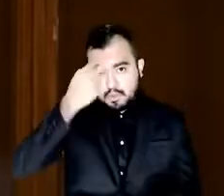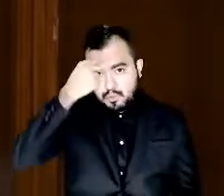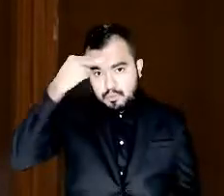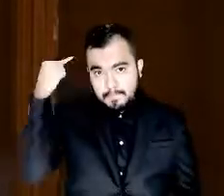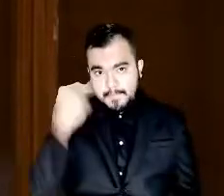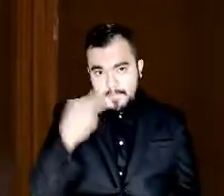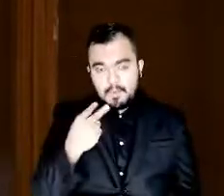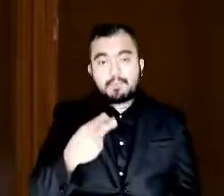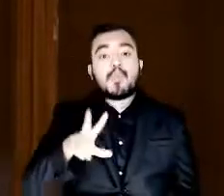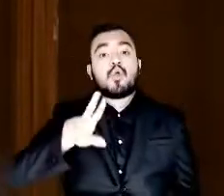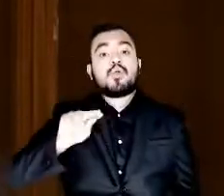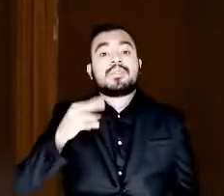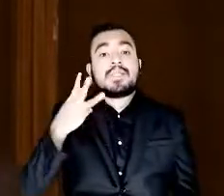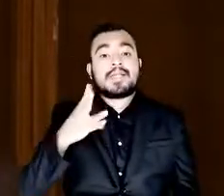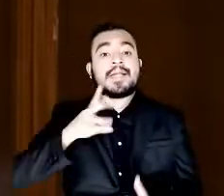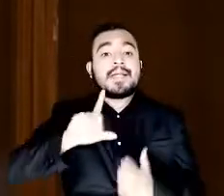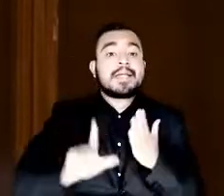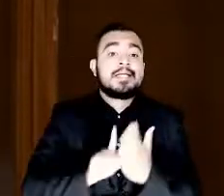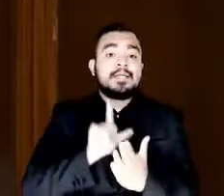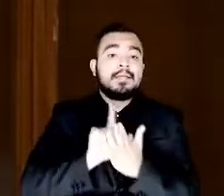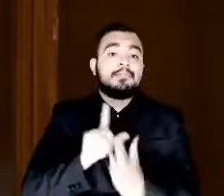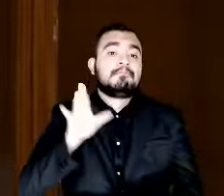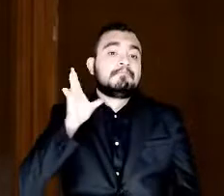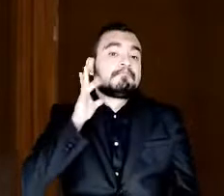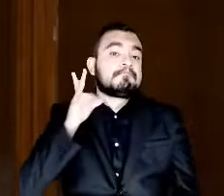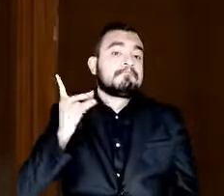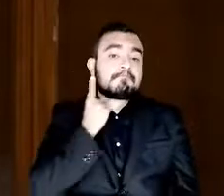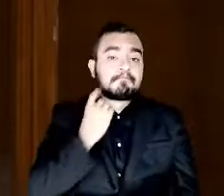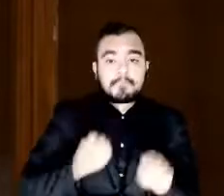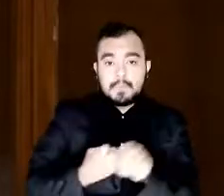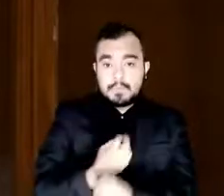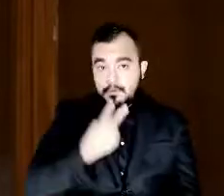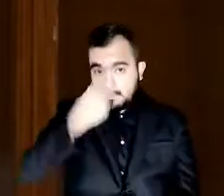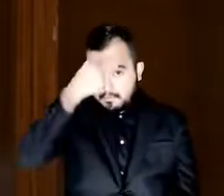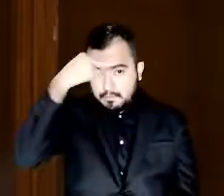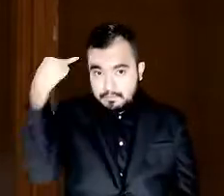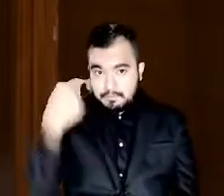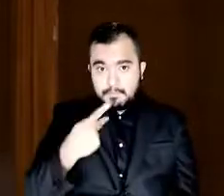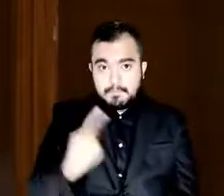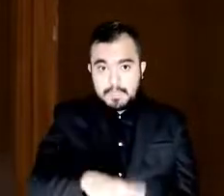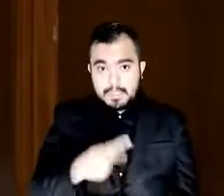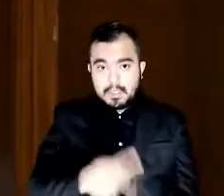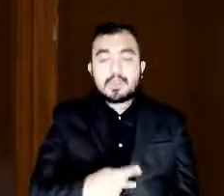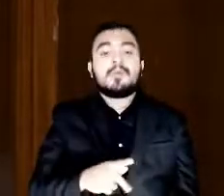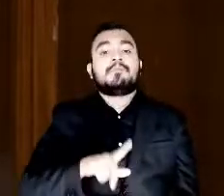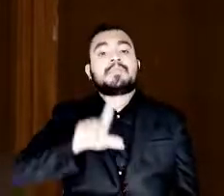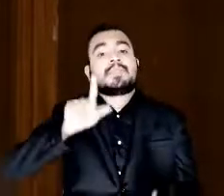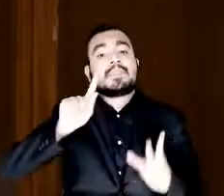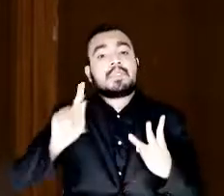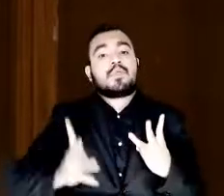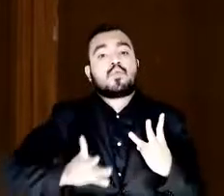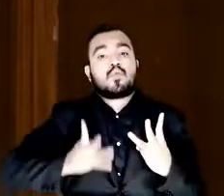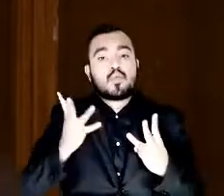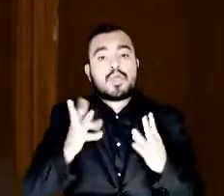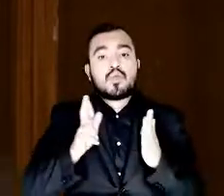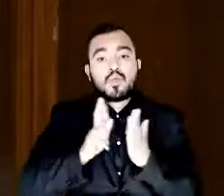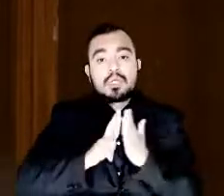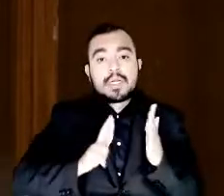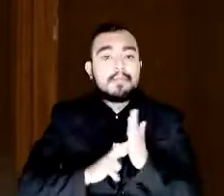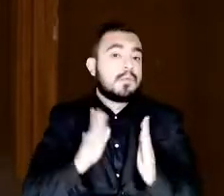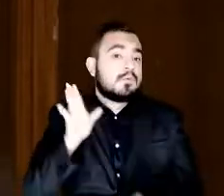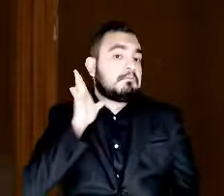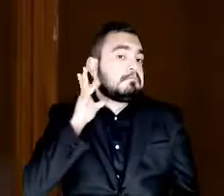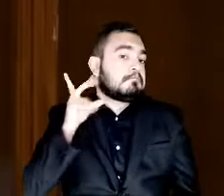83 de la Ley Orgánica del poder legislativo del Estado libre y soberano de México y 74 del reglamento del poder